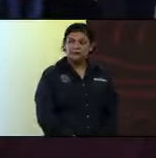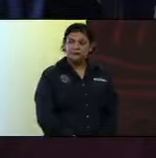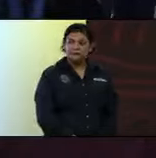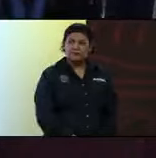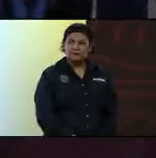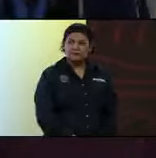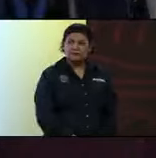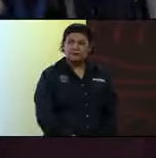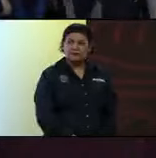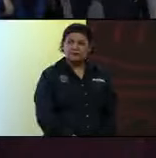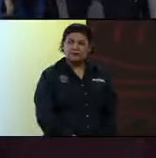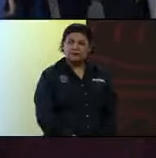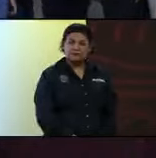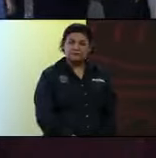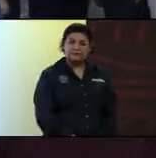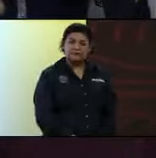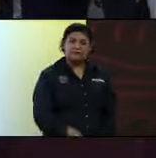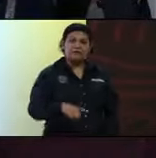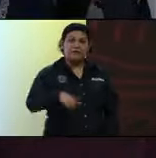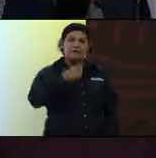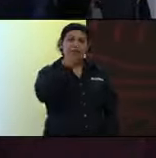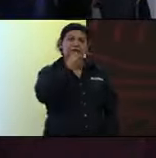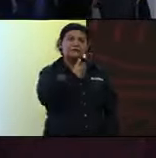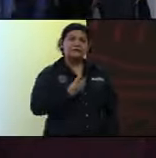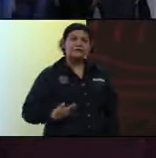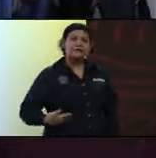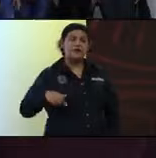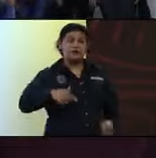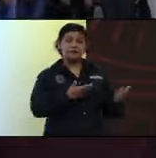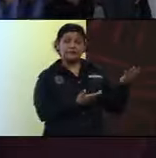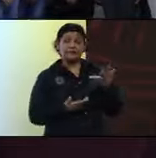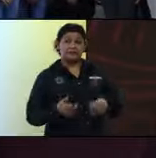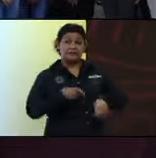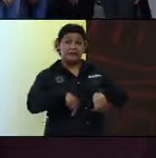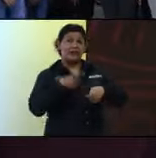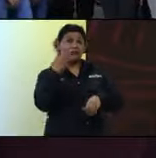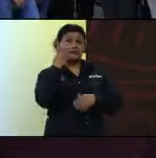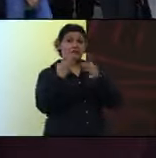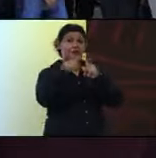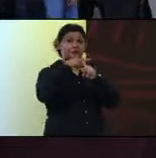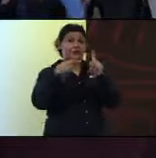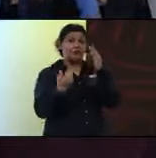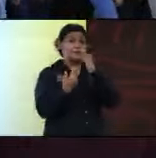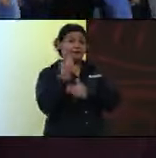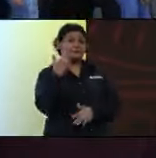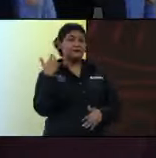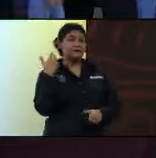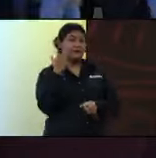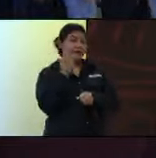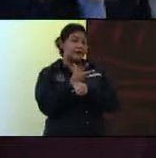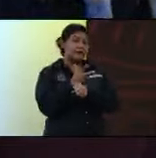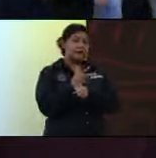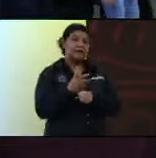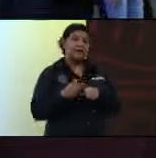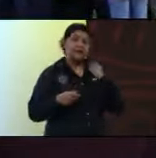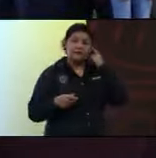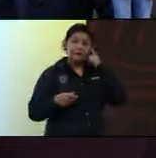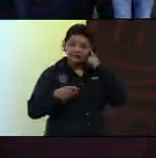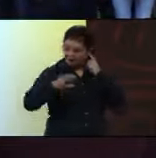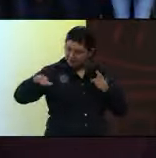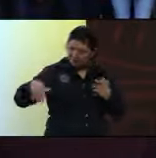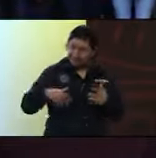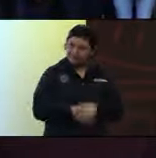Que bueno, como bien dice el presidente, llegamos hoy a las 4:30 a.m. Pásenle todo